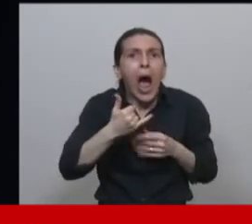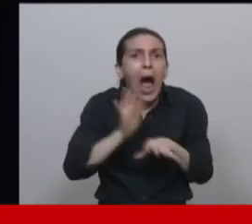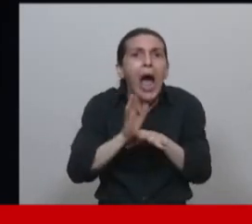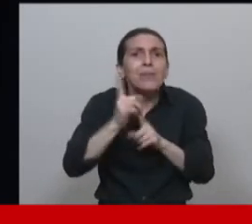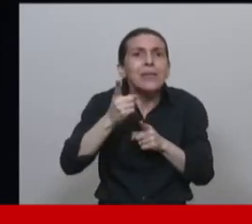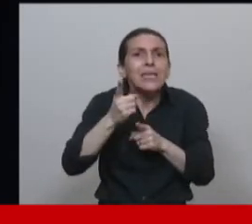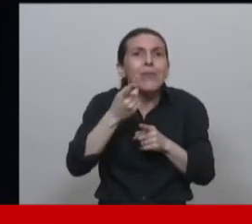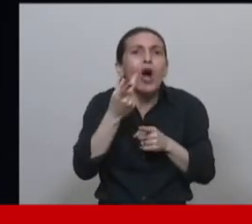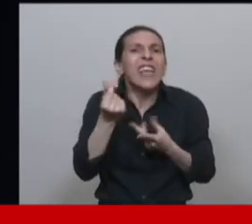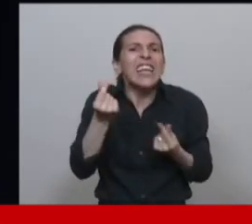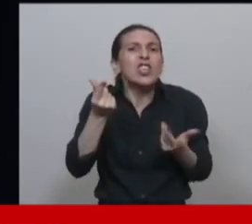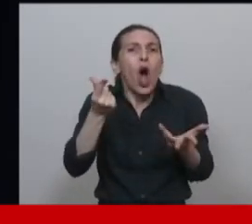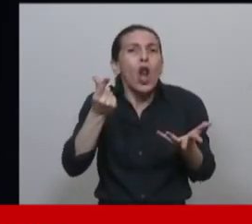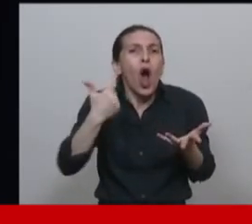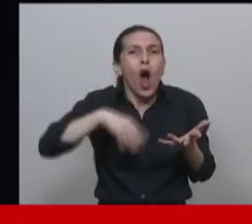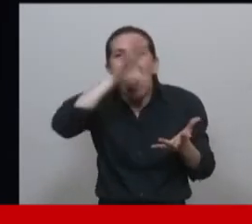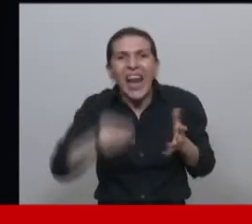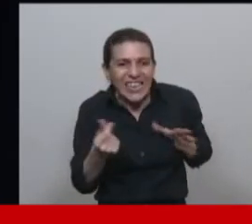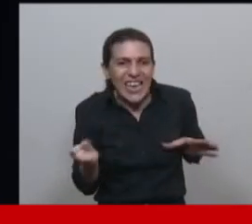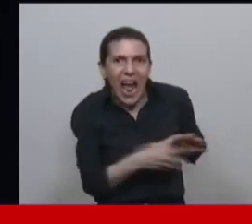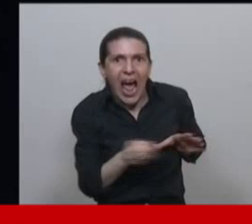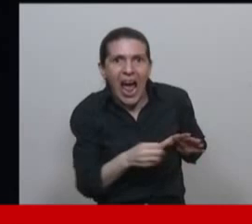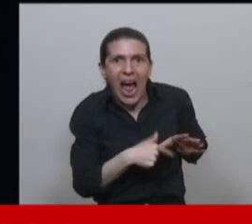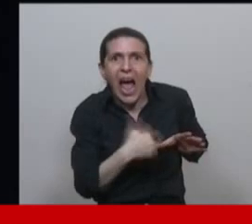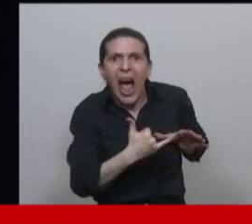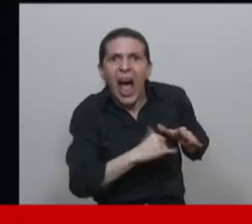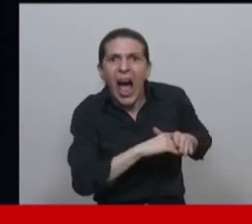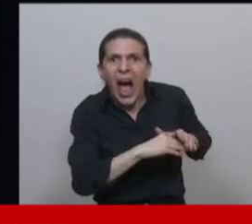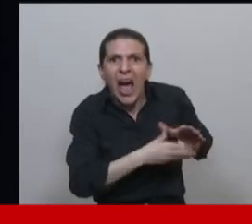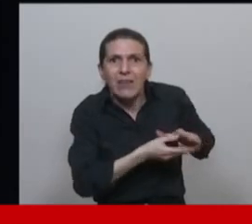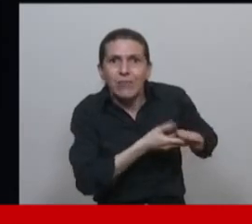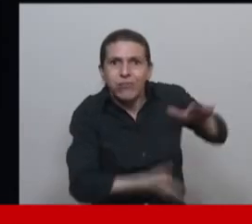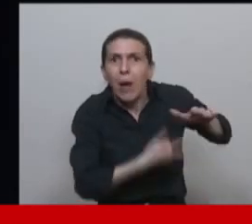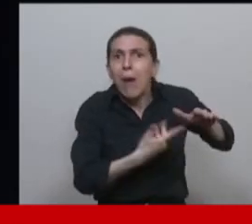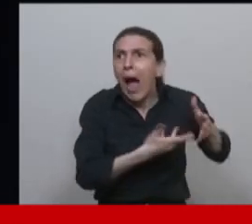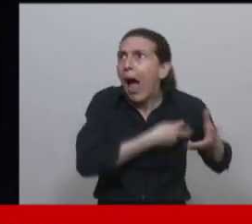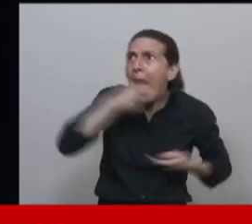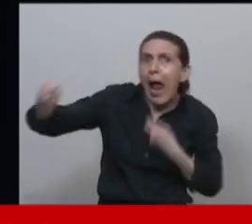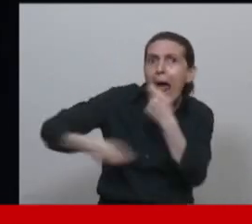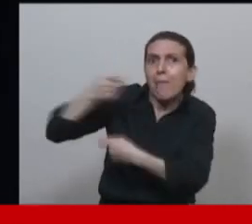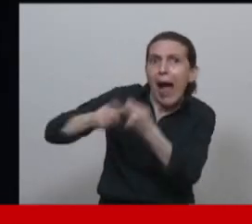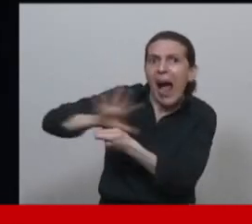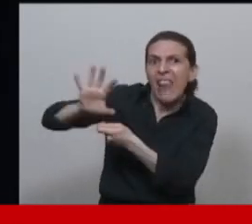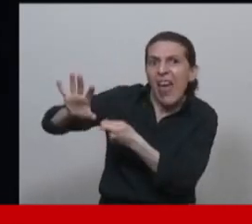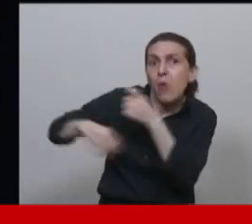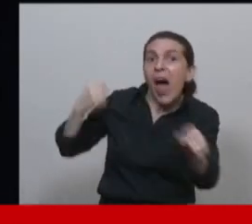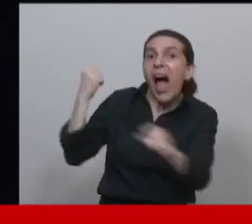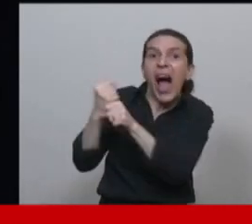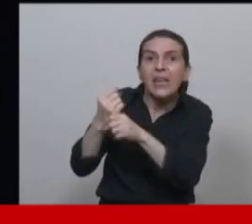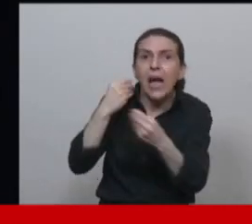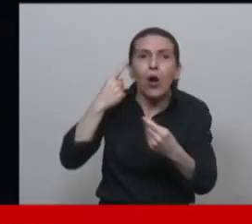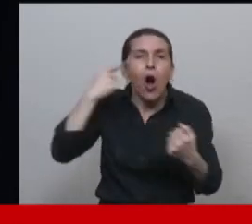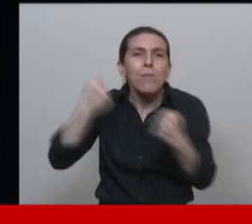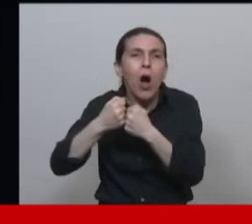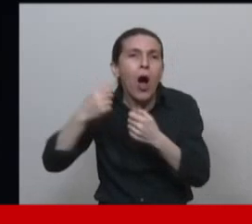desde el Tesoro para continuar pagando la deuda a pesar de estar en una situación de insostenibilidad y poder establecer